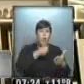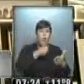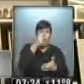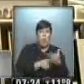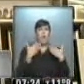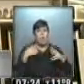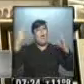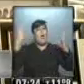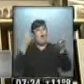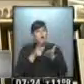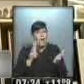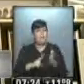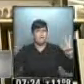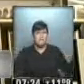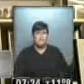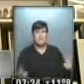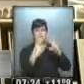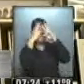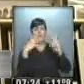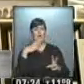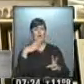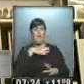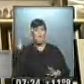reencontrarse con su nieto, creo que es una gran emoción para todos los argentinos.